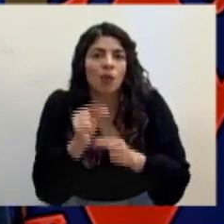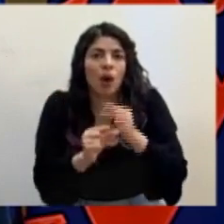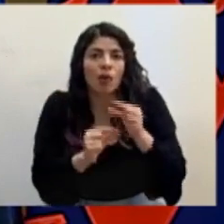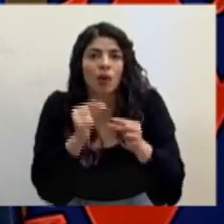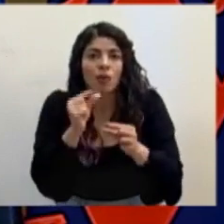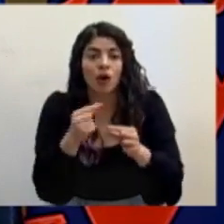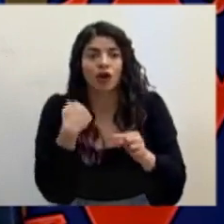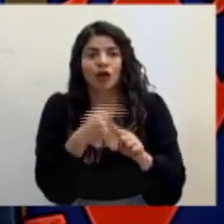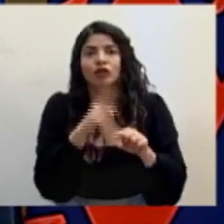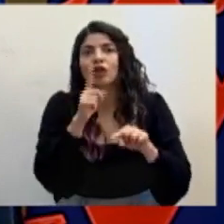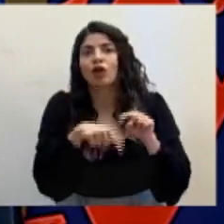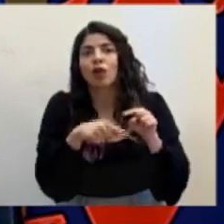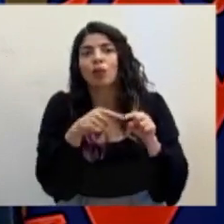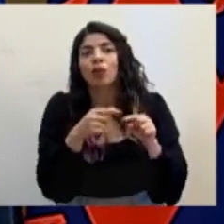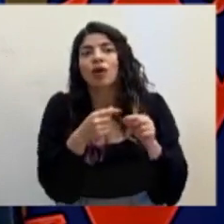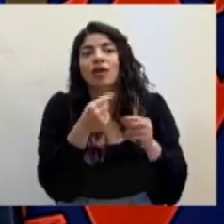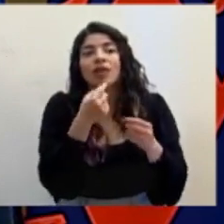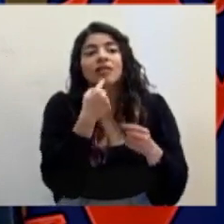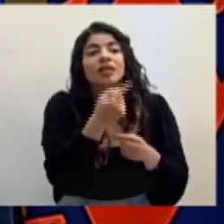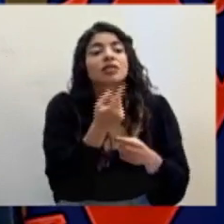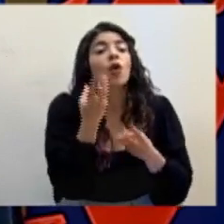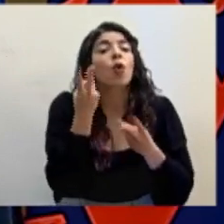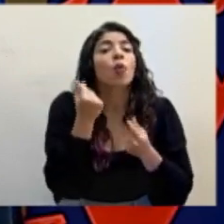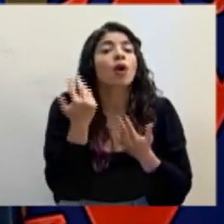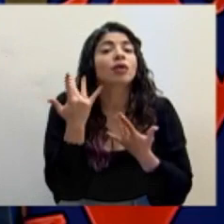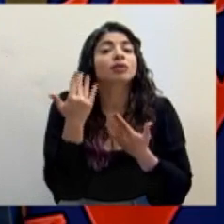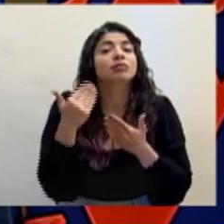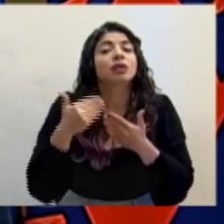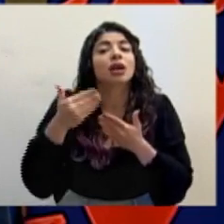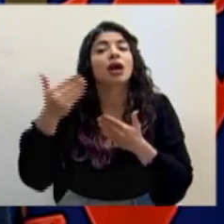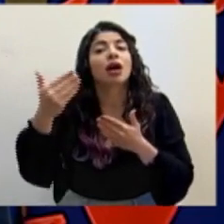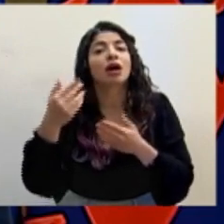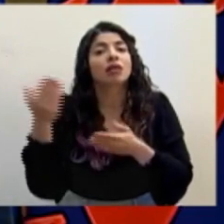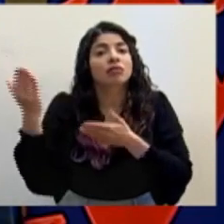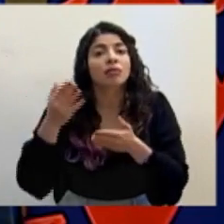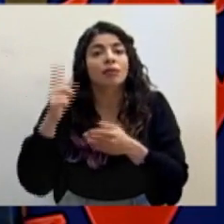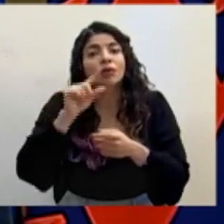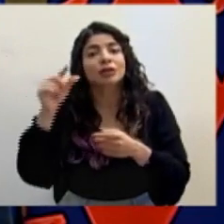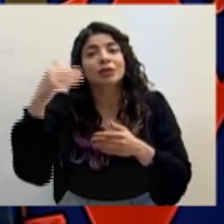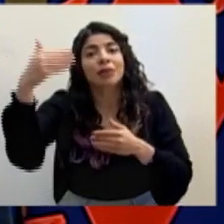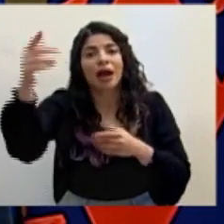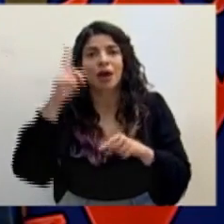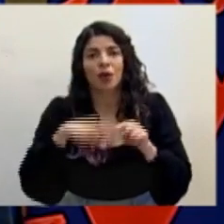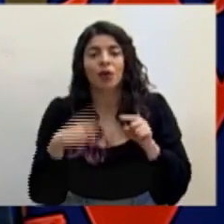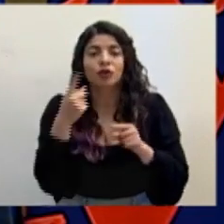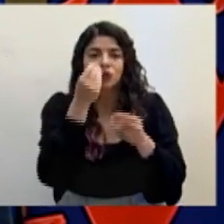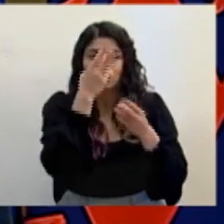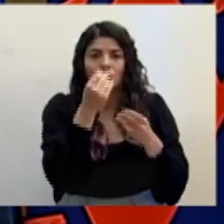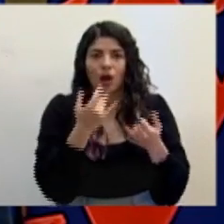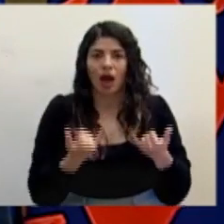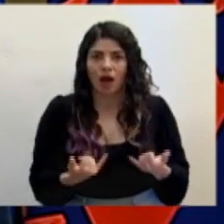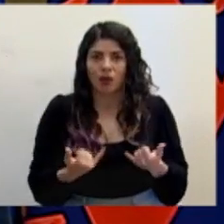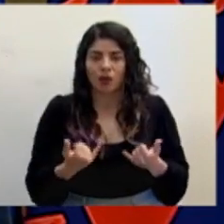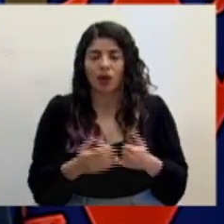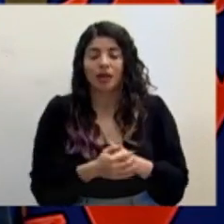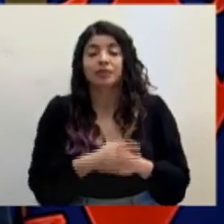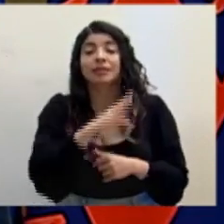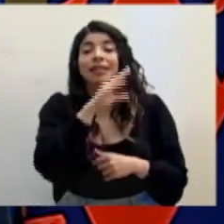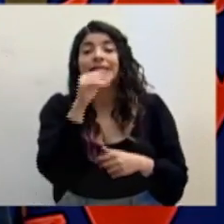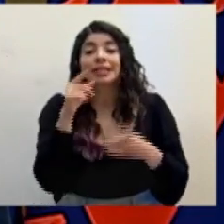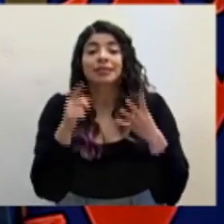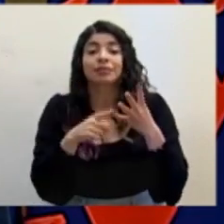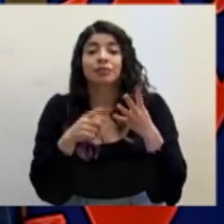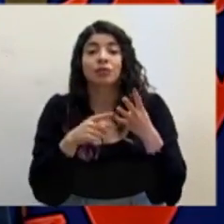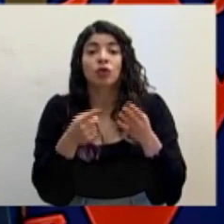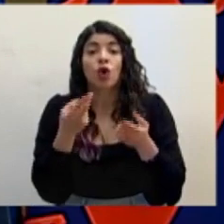información de lo que estamos esperando para la duración completa del contrato. Y la duración del contrato